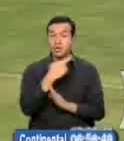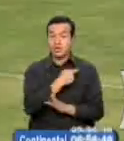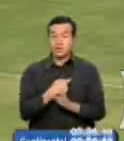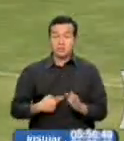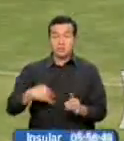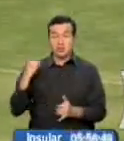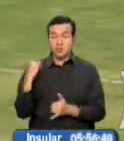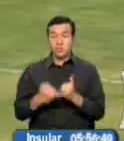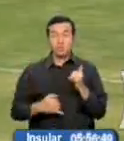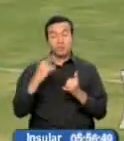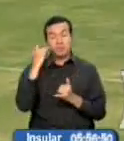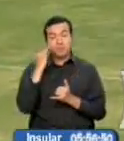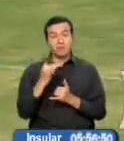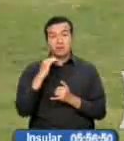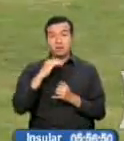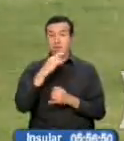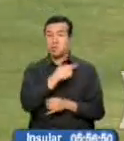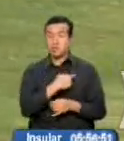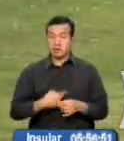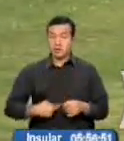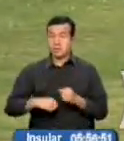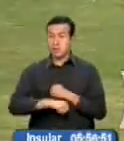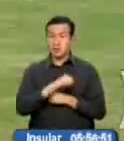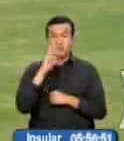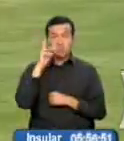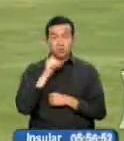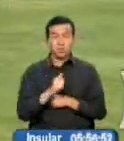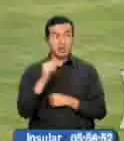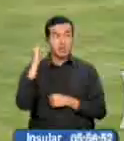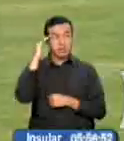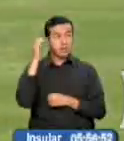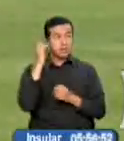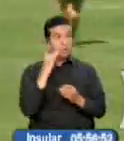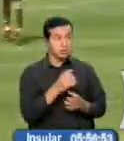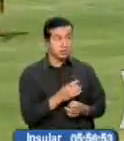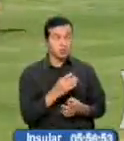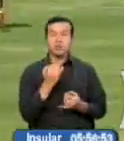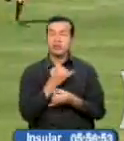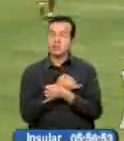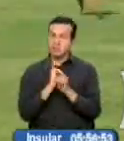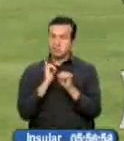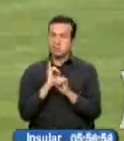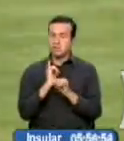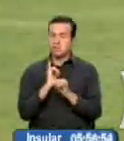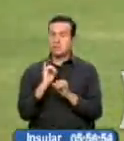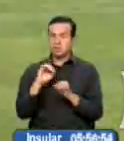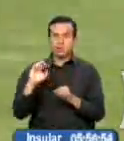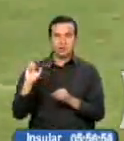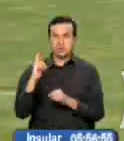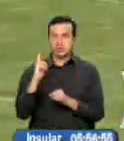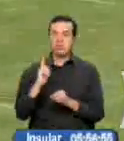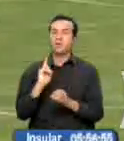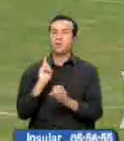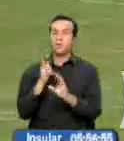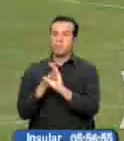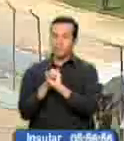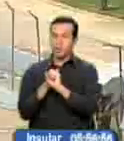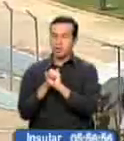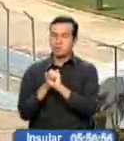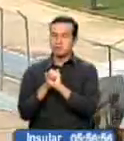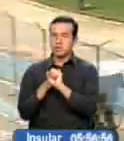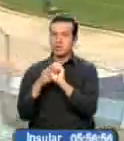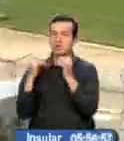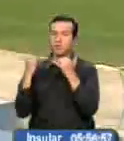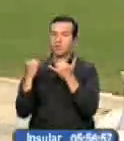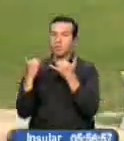última fecha. Si le gana River y el Cuenca le gana el Nacional, el Independiente le quita el tercer lugar y sería el clasificado a la Copa Libertadores.